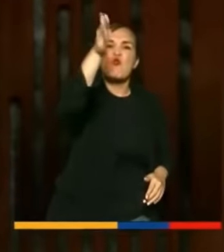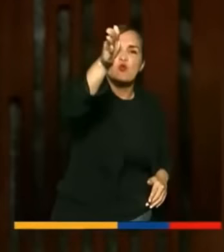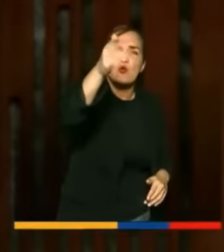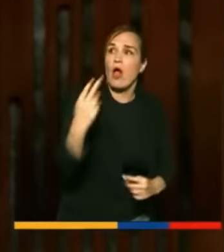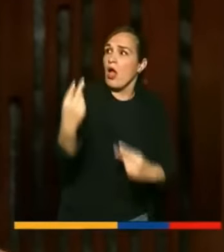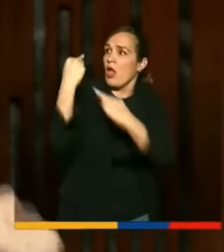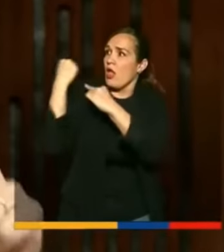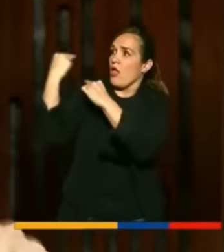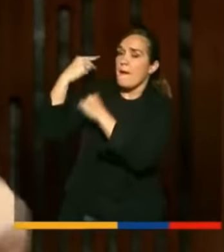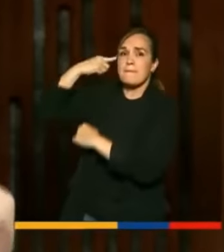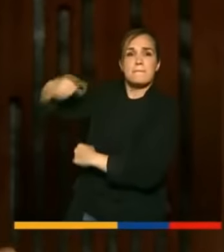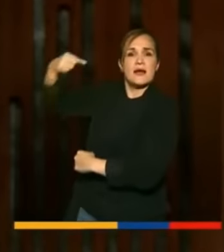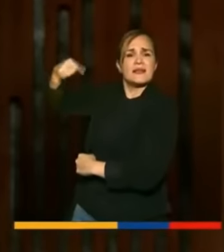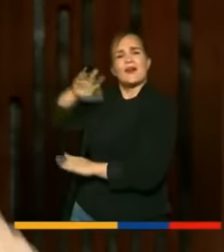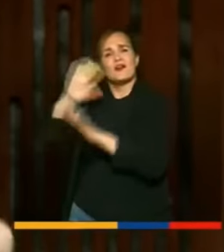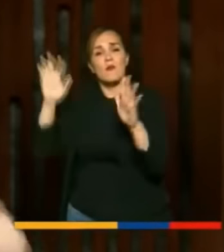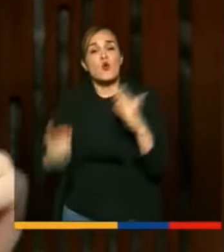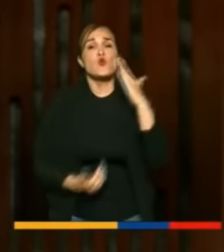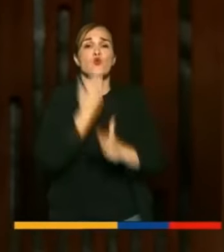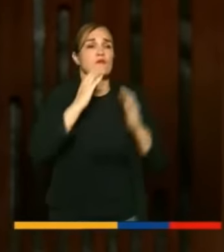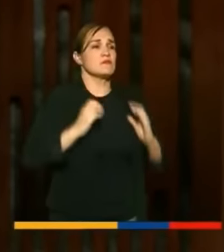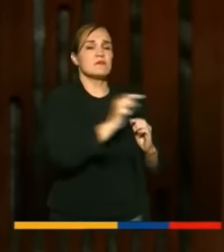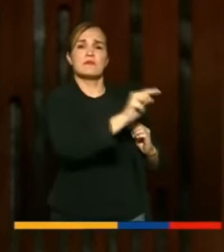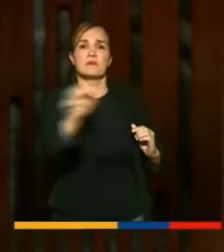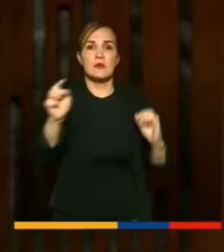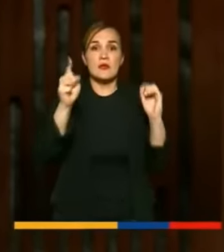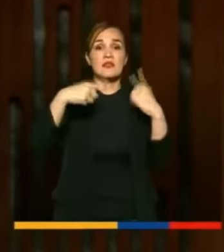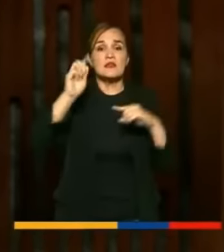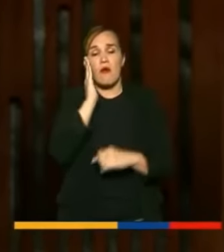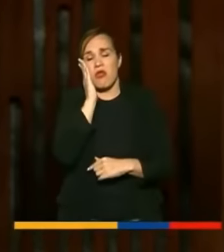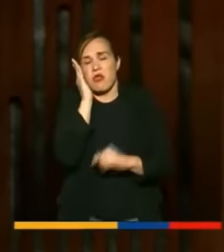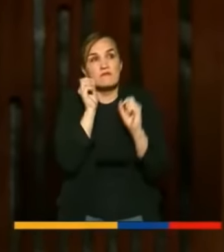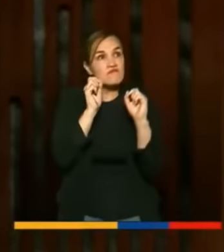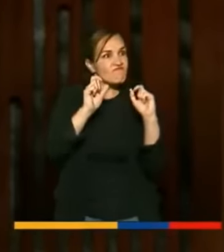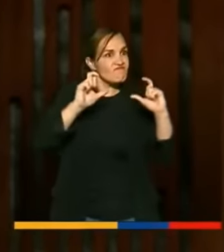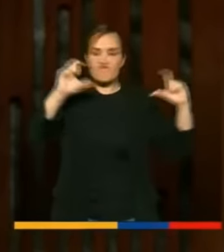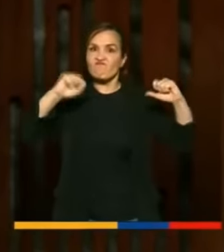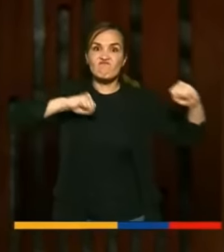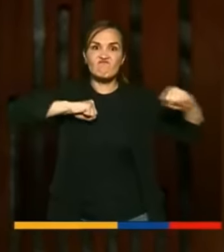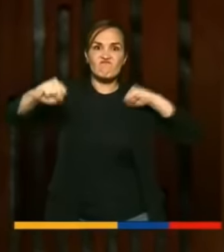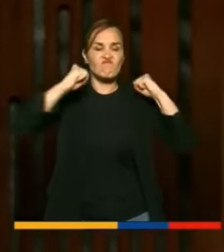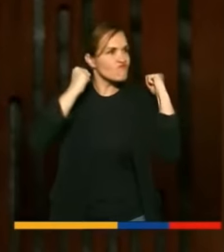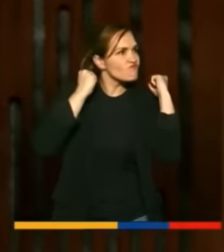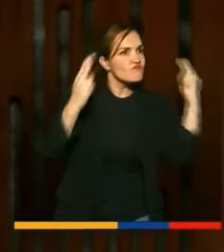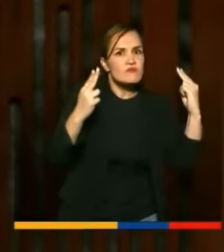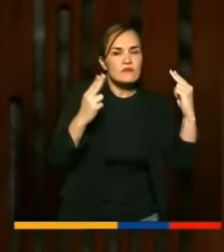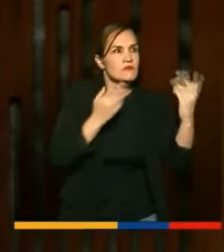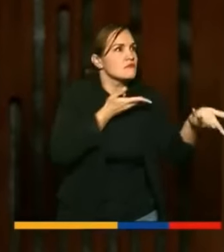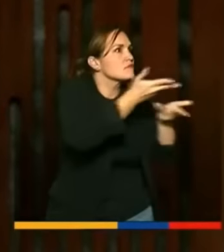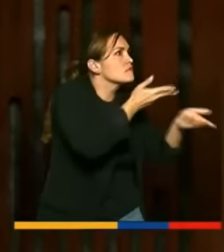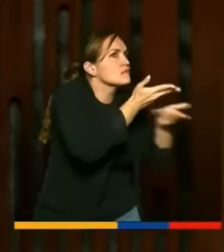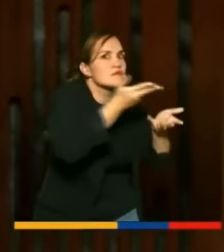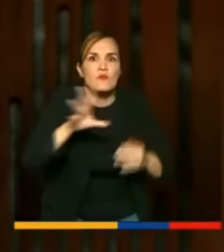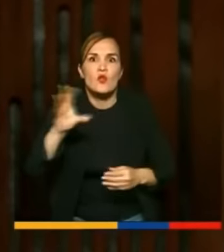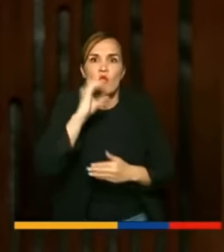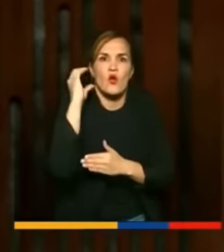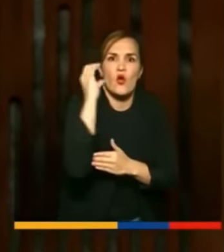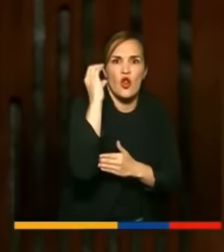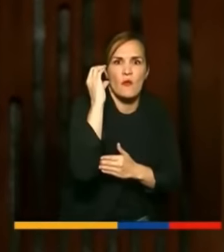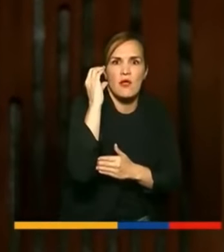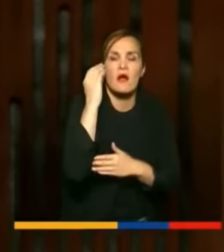pasado. Hay una nueva ciudadanía que está despertando y nos estamos encontrando en todos los rincones del país,